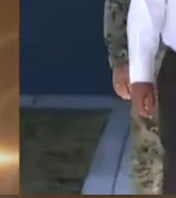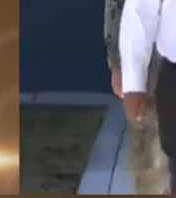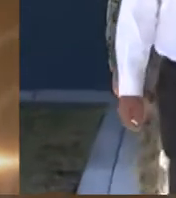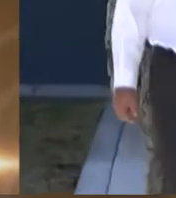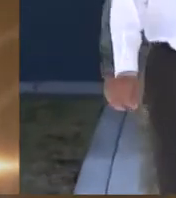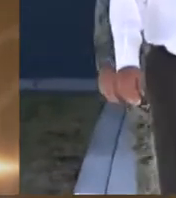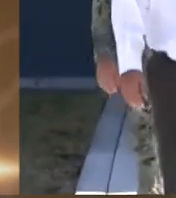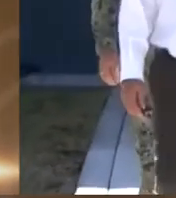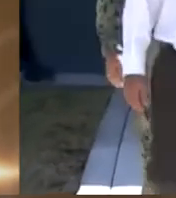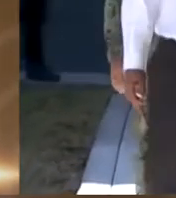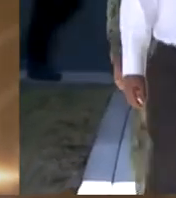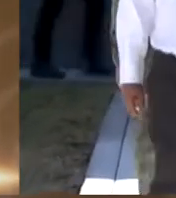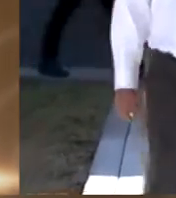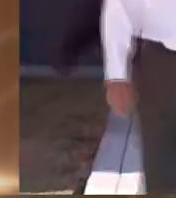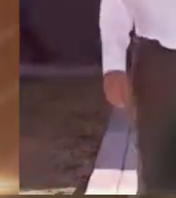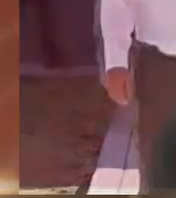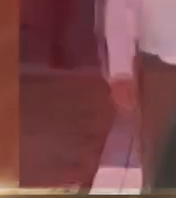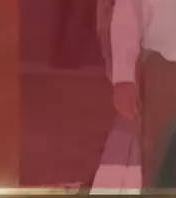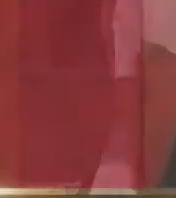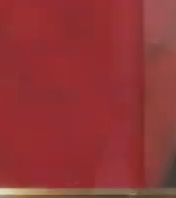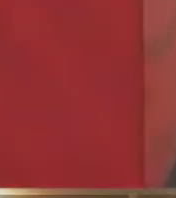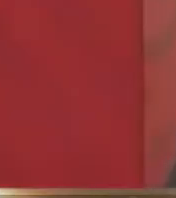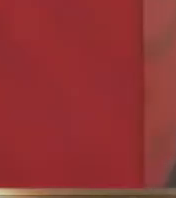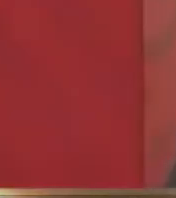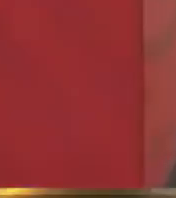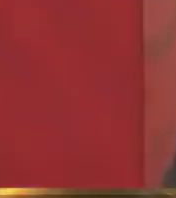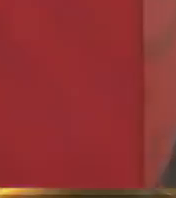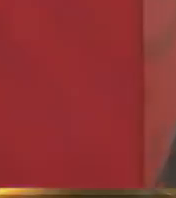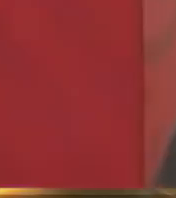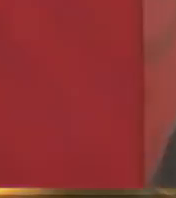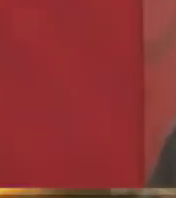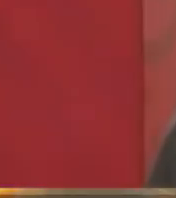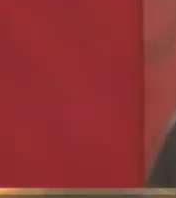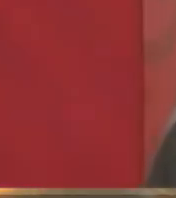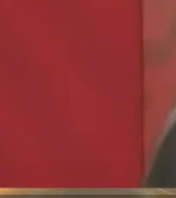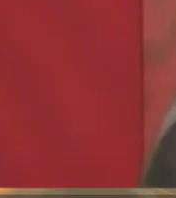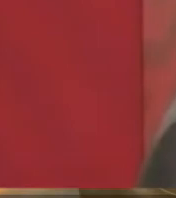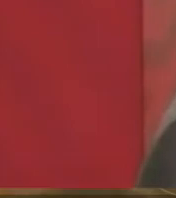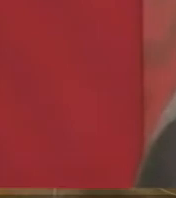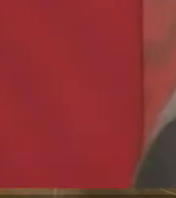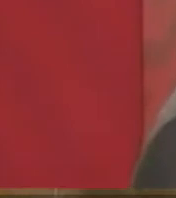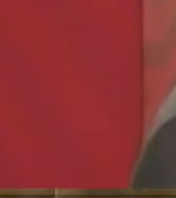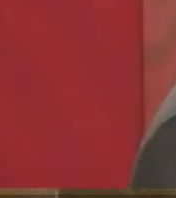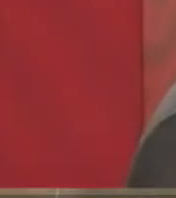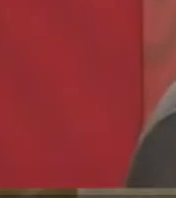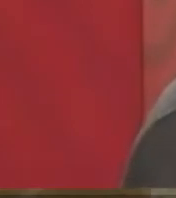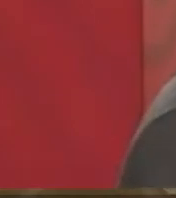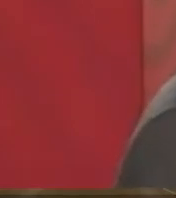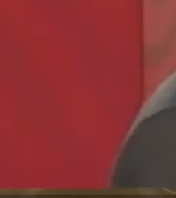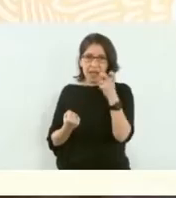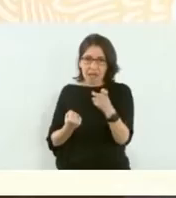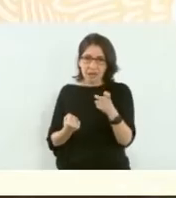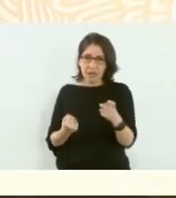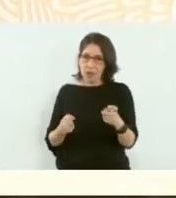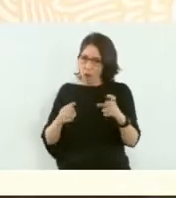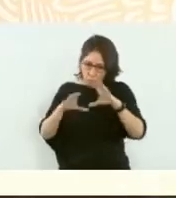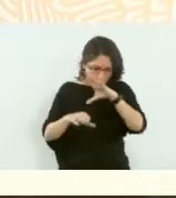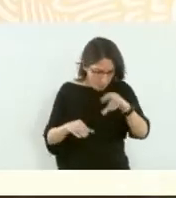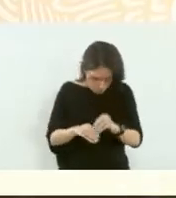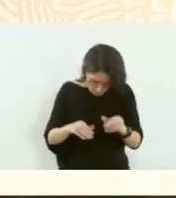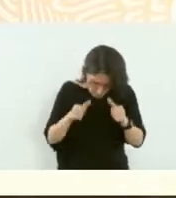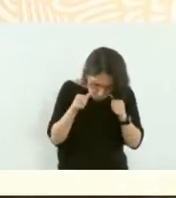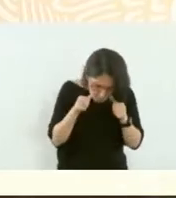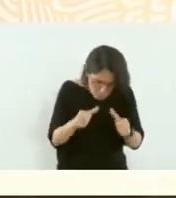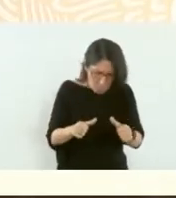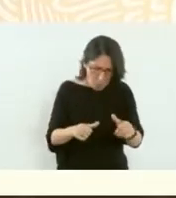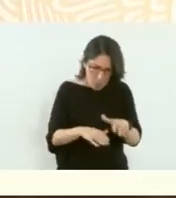su positivo empeore. Esperando que sus amuletos religiosos o billetes de migrantes, identificados por el presidente como detentes,